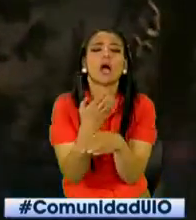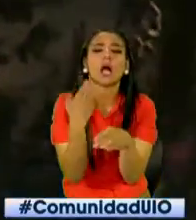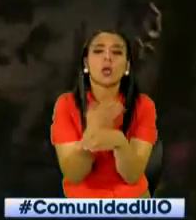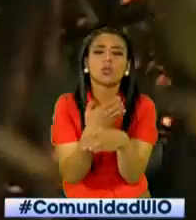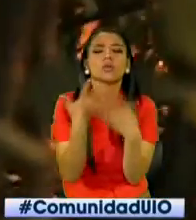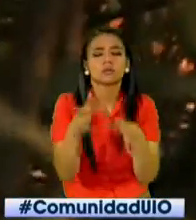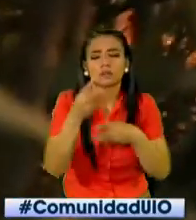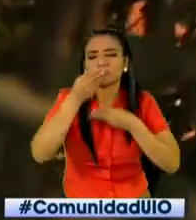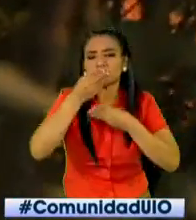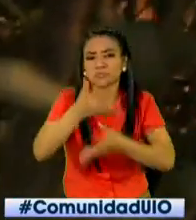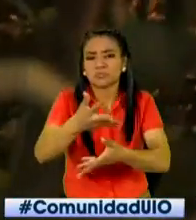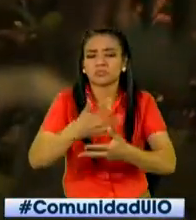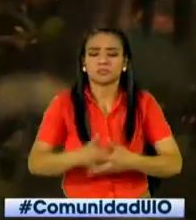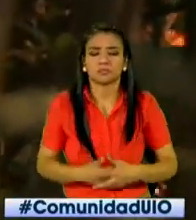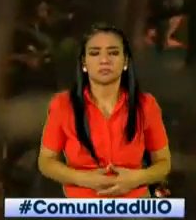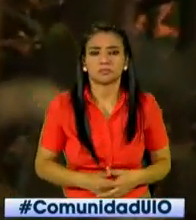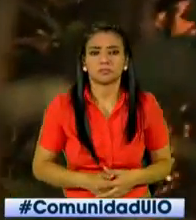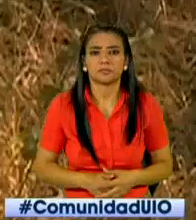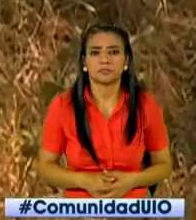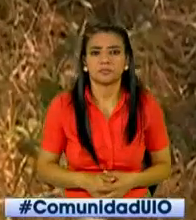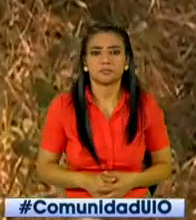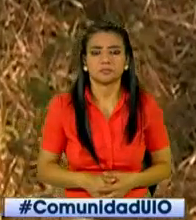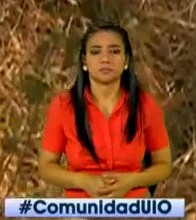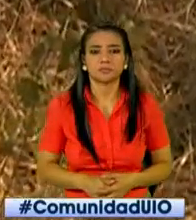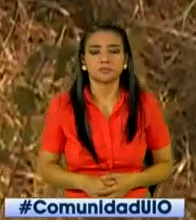una cifra de las hectáreas quemadas.